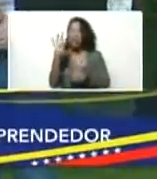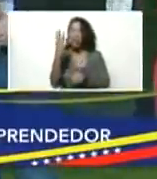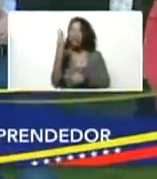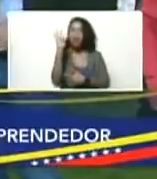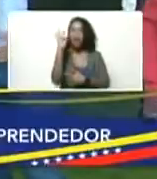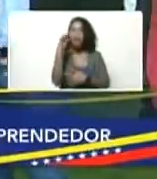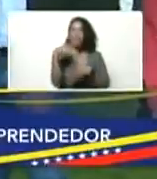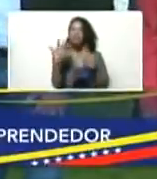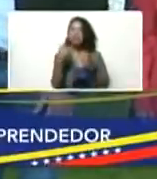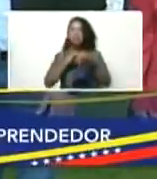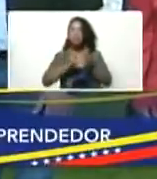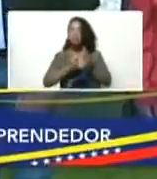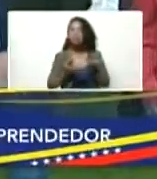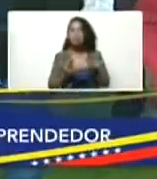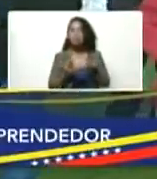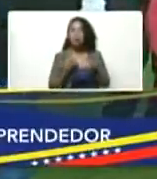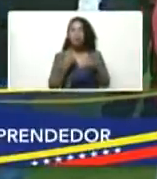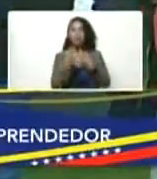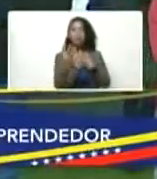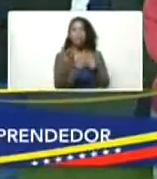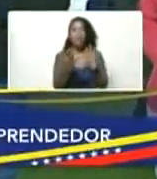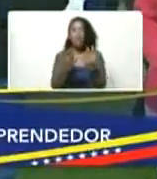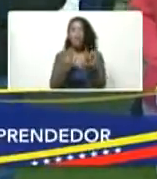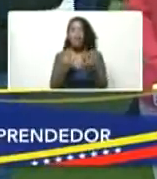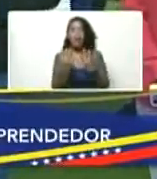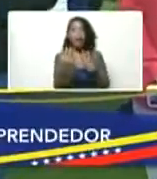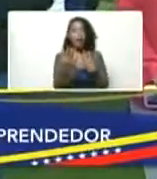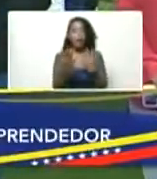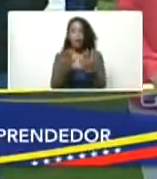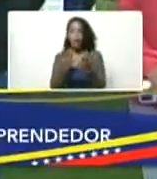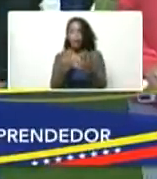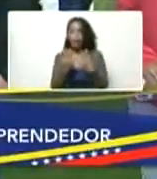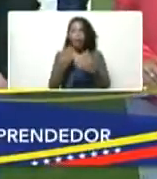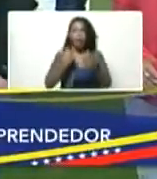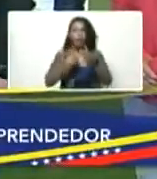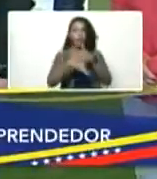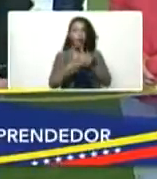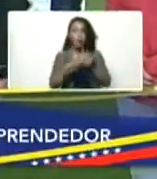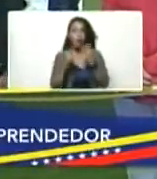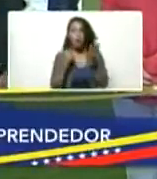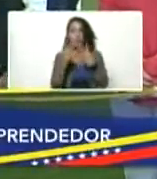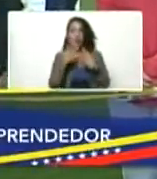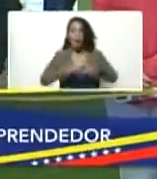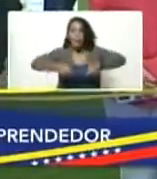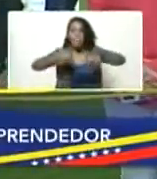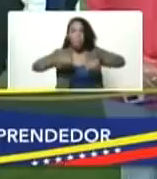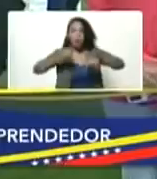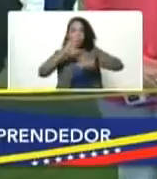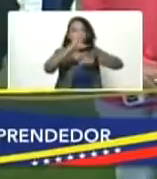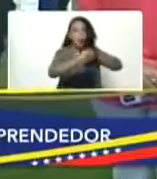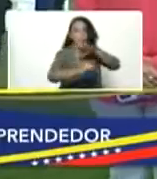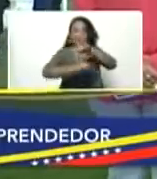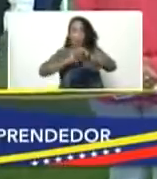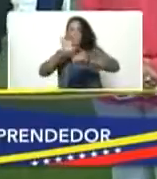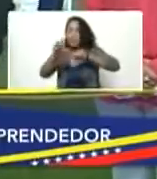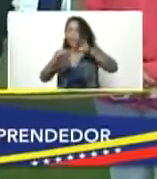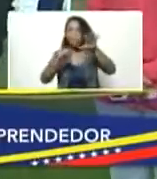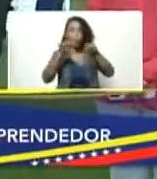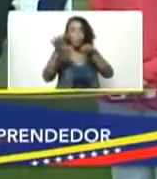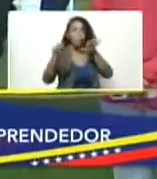F es... De ferias. La feria. Nos vamos de feria. Nos vamos de mercado. Nos vamos de compra. Nos vamos de